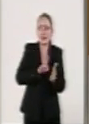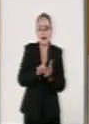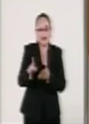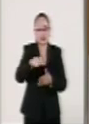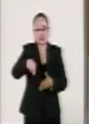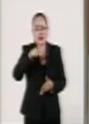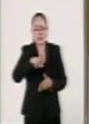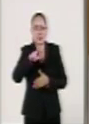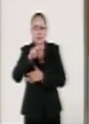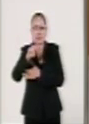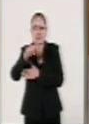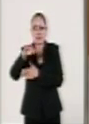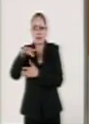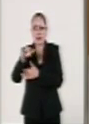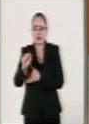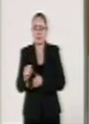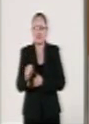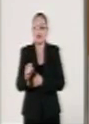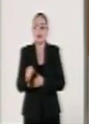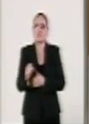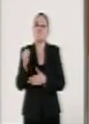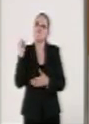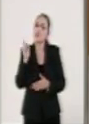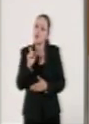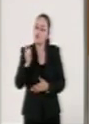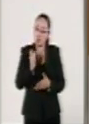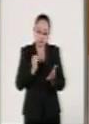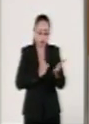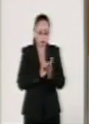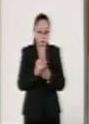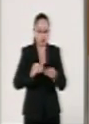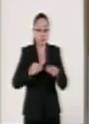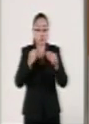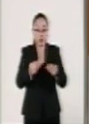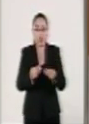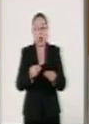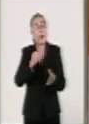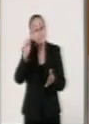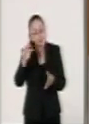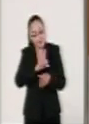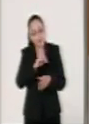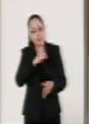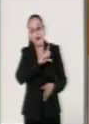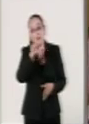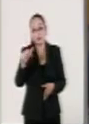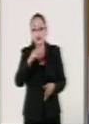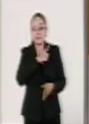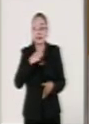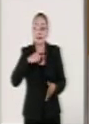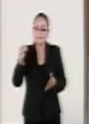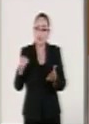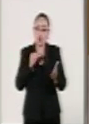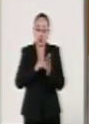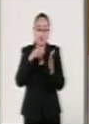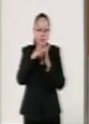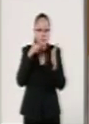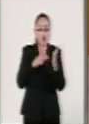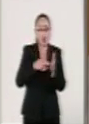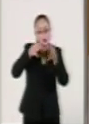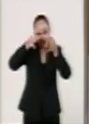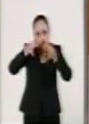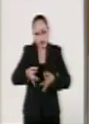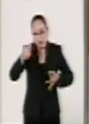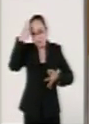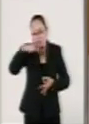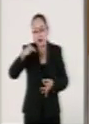de las víctimas y, al hacerlo, establezca las normas aplicables en sus respectivos ámbitos de